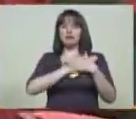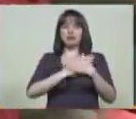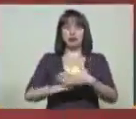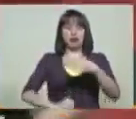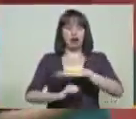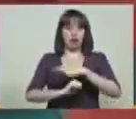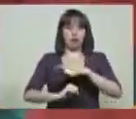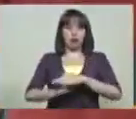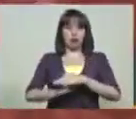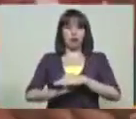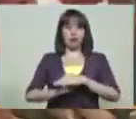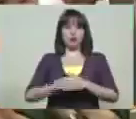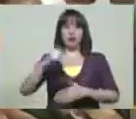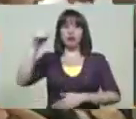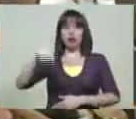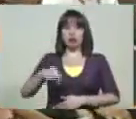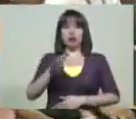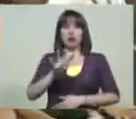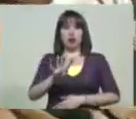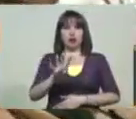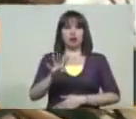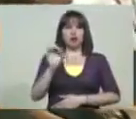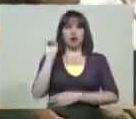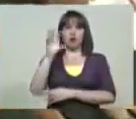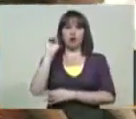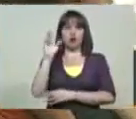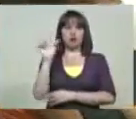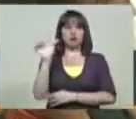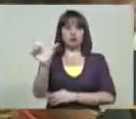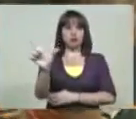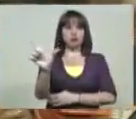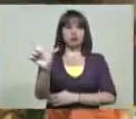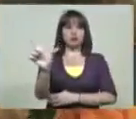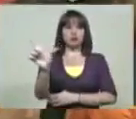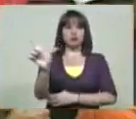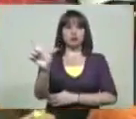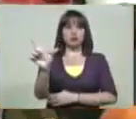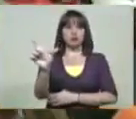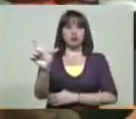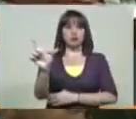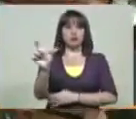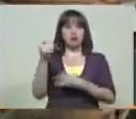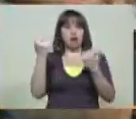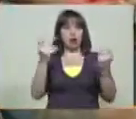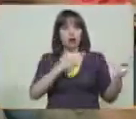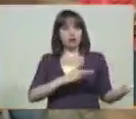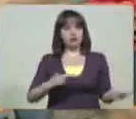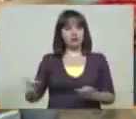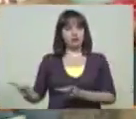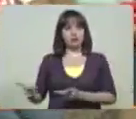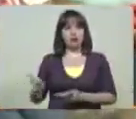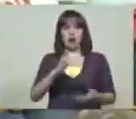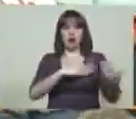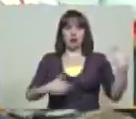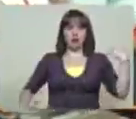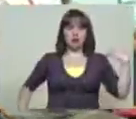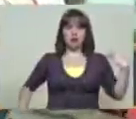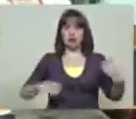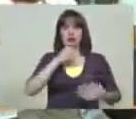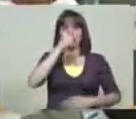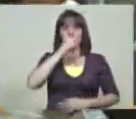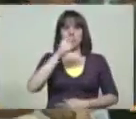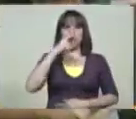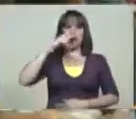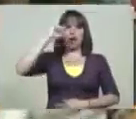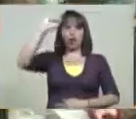este congreso cuarto congreso del partido socialista unido de venezuela dejo con ustedes a nuestro querido hermano y camarada nicolás